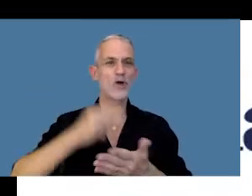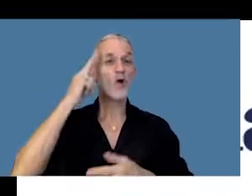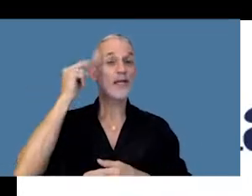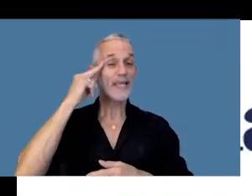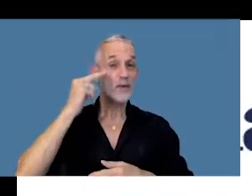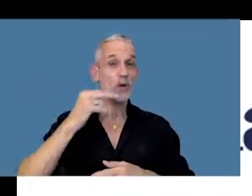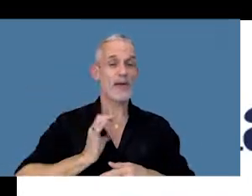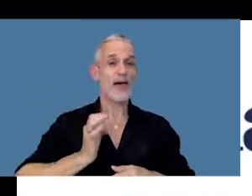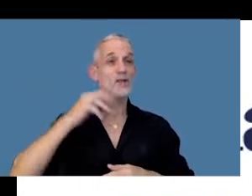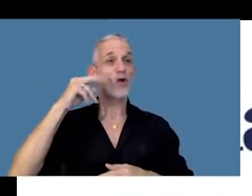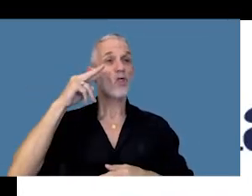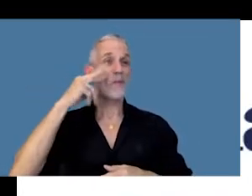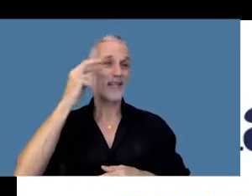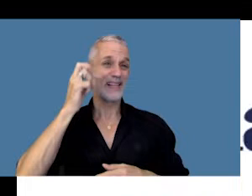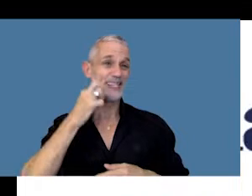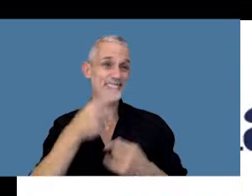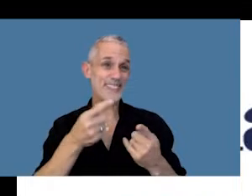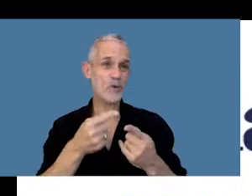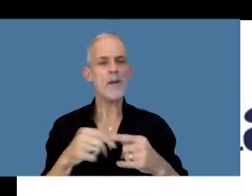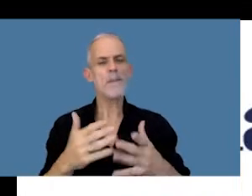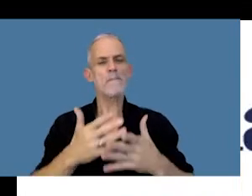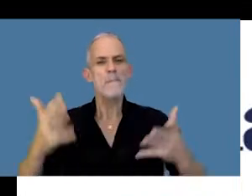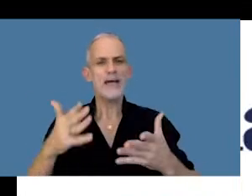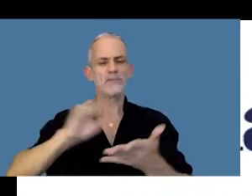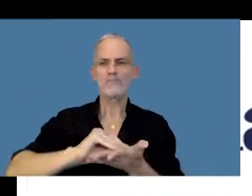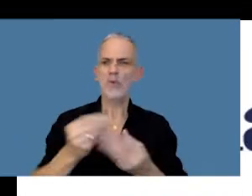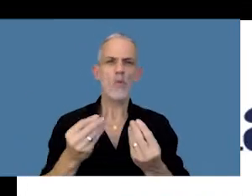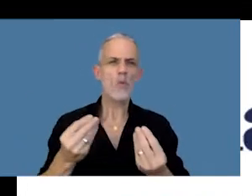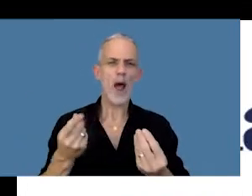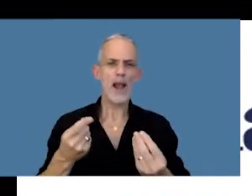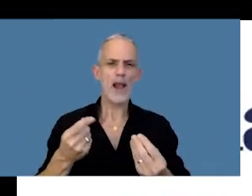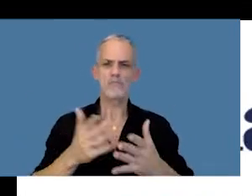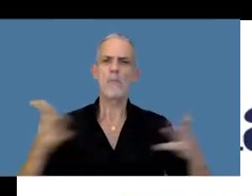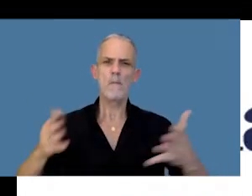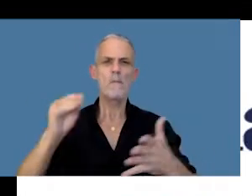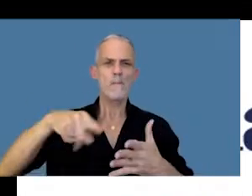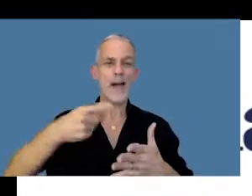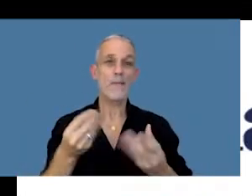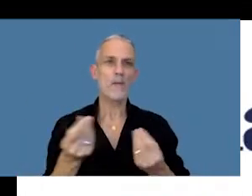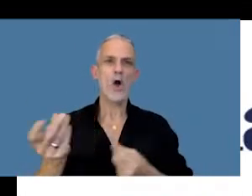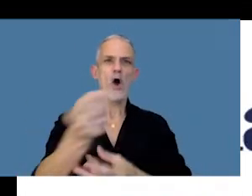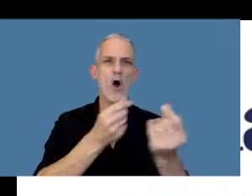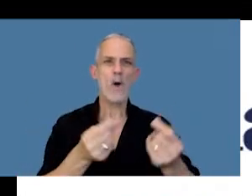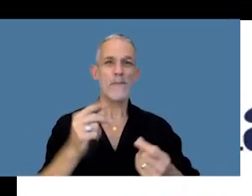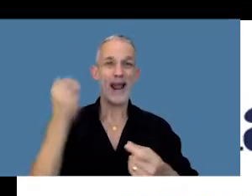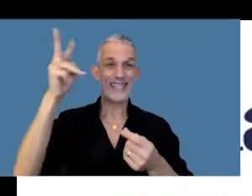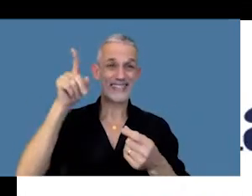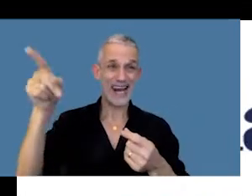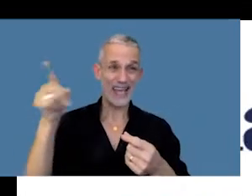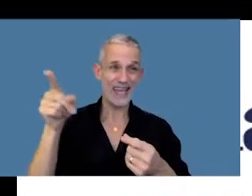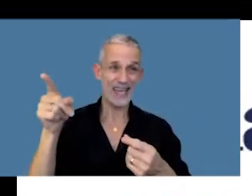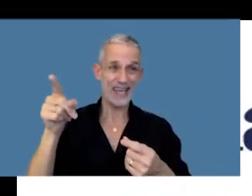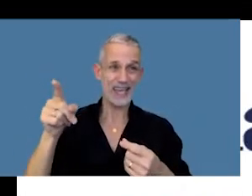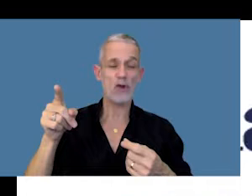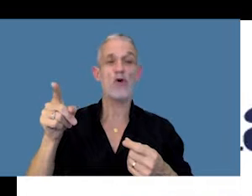del 2019, que amplió el ámbito de aplicación por la adquisición en el exterior, porque